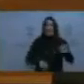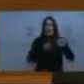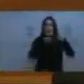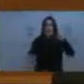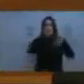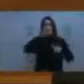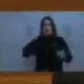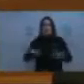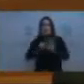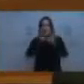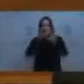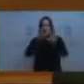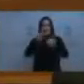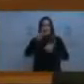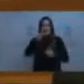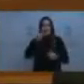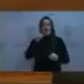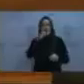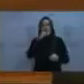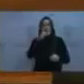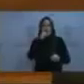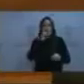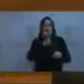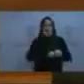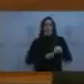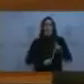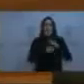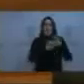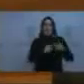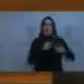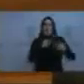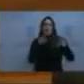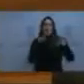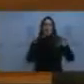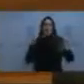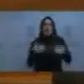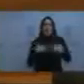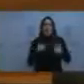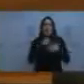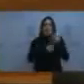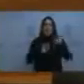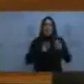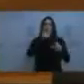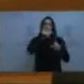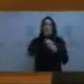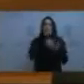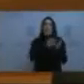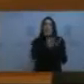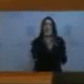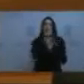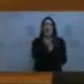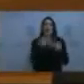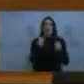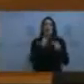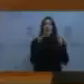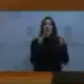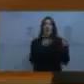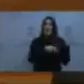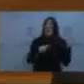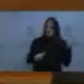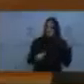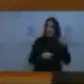de garantía de la atención sanitaria y del ejercicio de la libre elección en las prestaciones del Servicio de Salud de Castilla-La Mancha. Ley, no